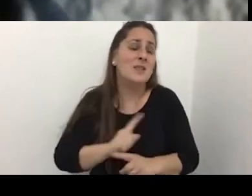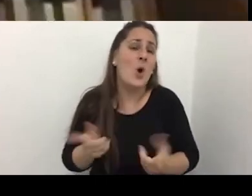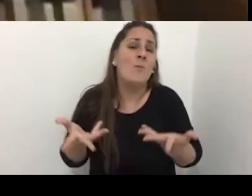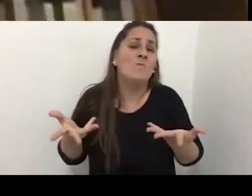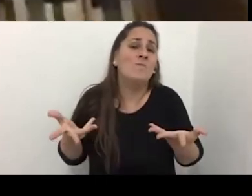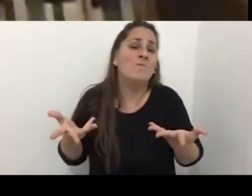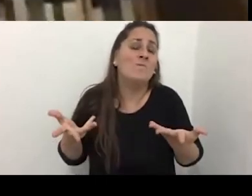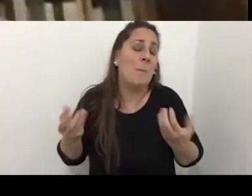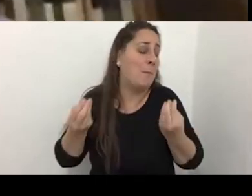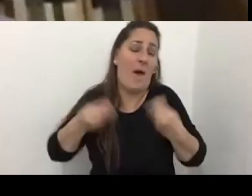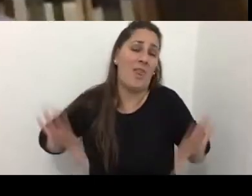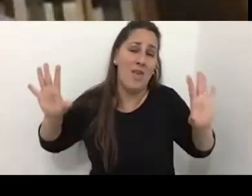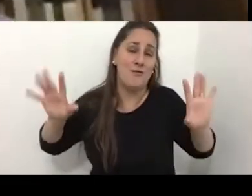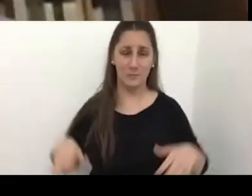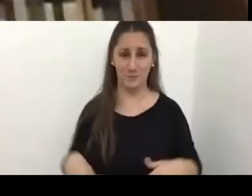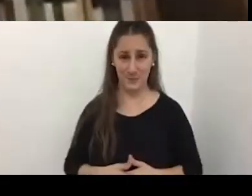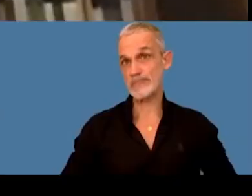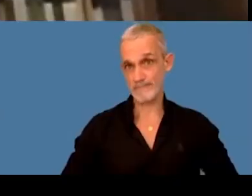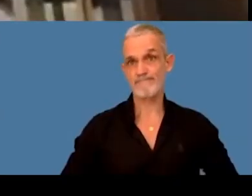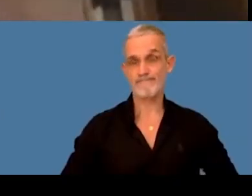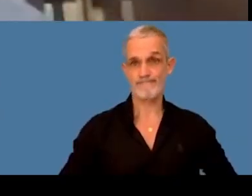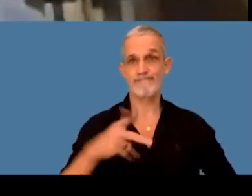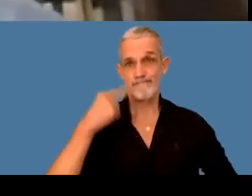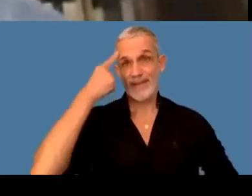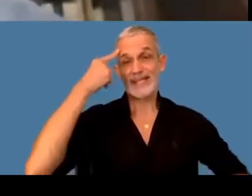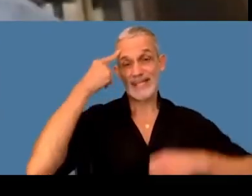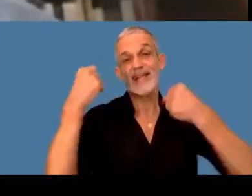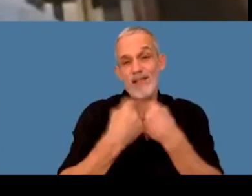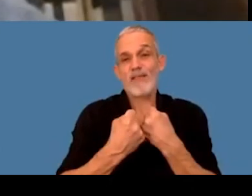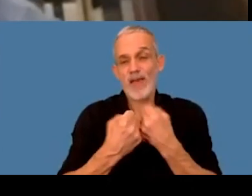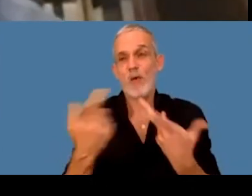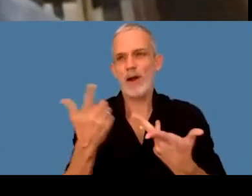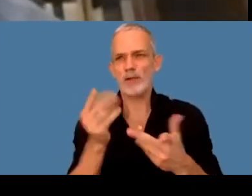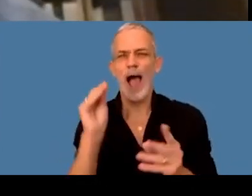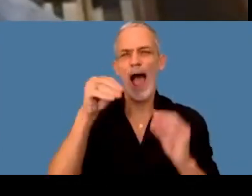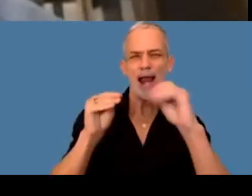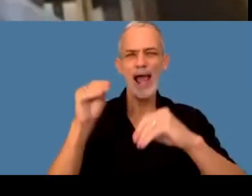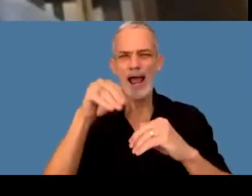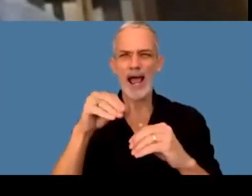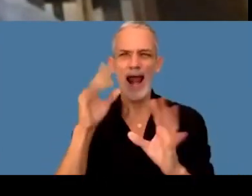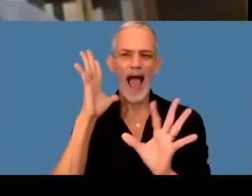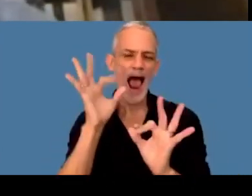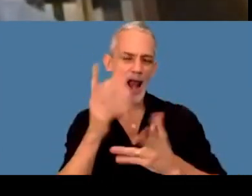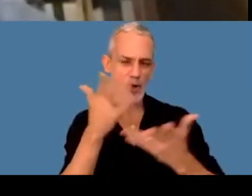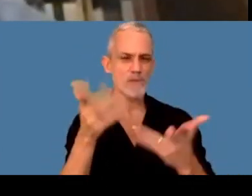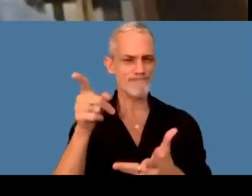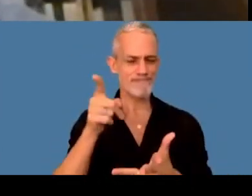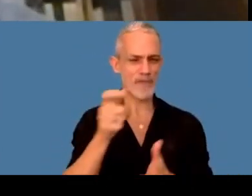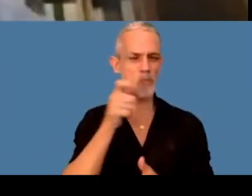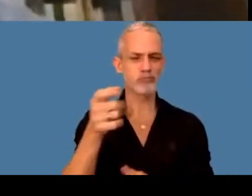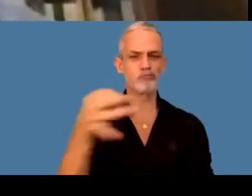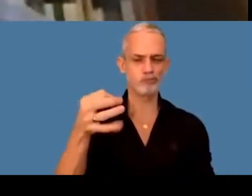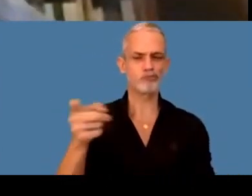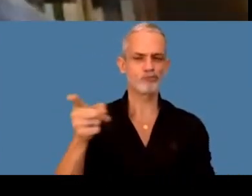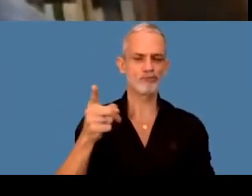perdidos. No, coincido y te voy a intentar agregar algunas cosas a lo que señalaste. Vos de lo que estás